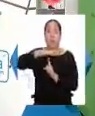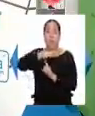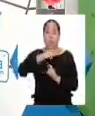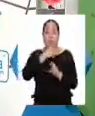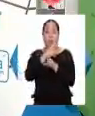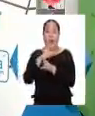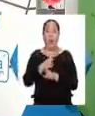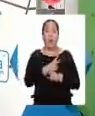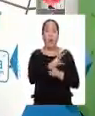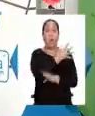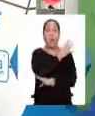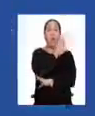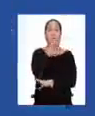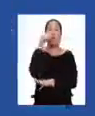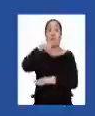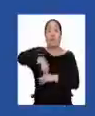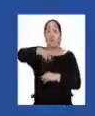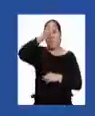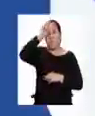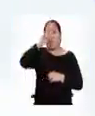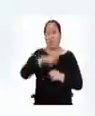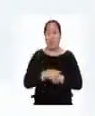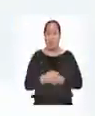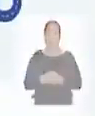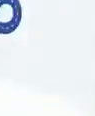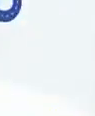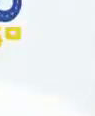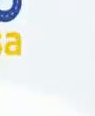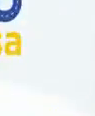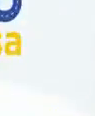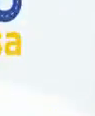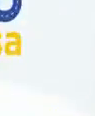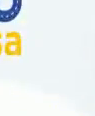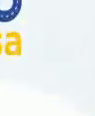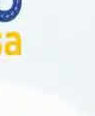el cuidado de los bosques en el Perú.